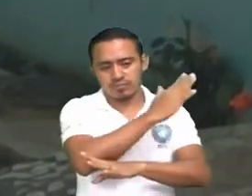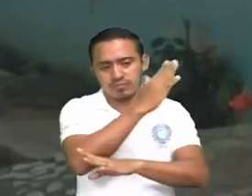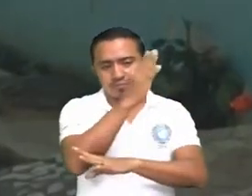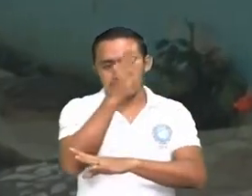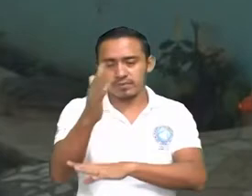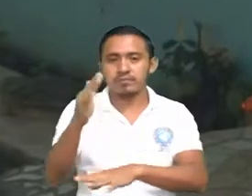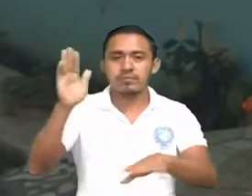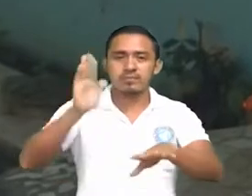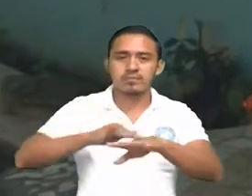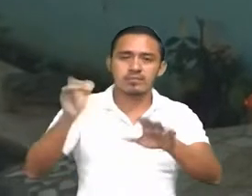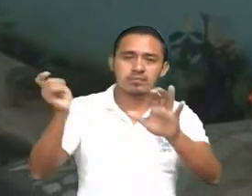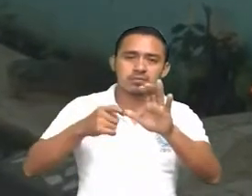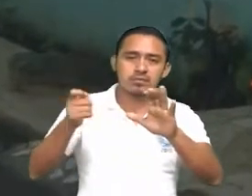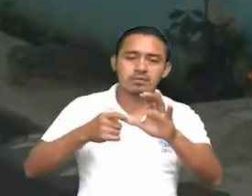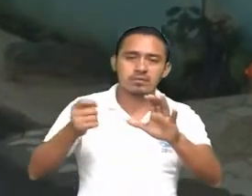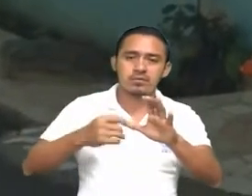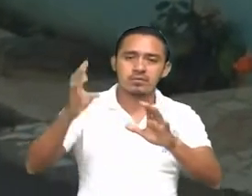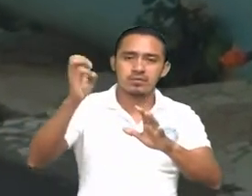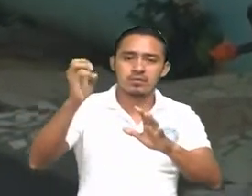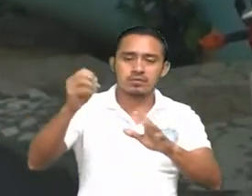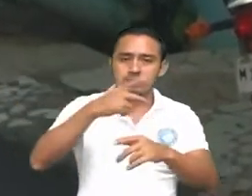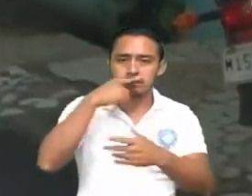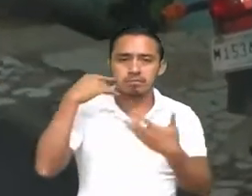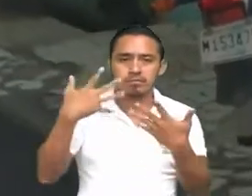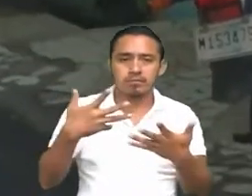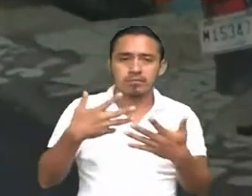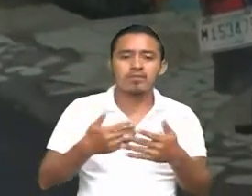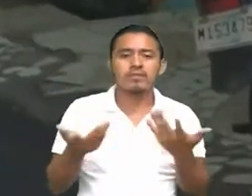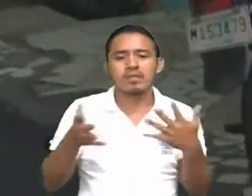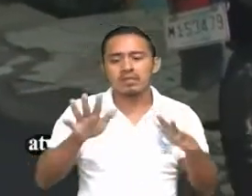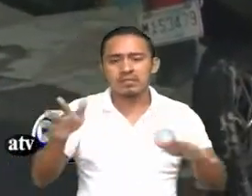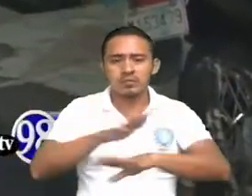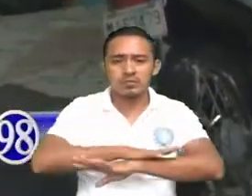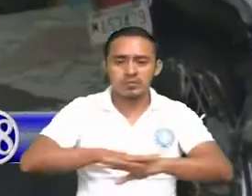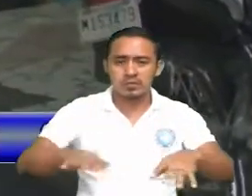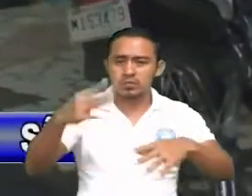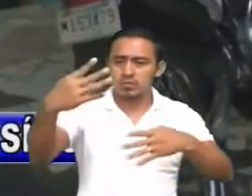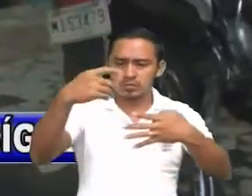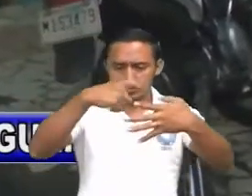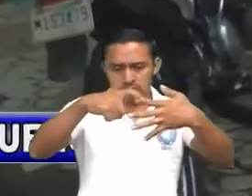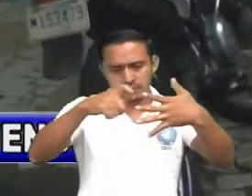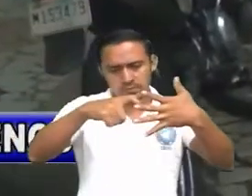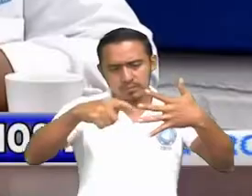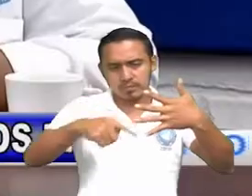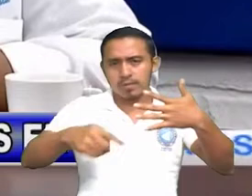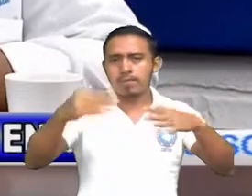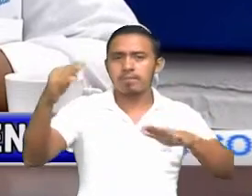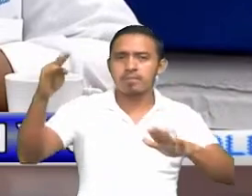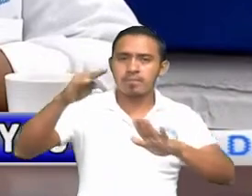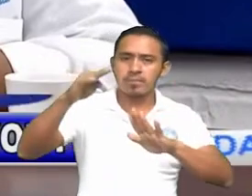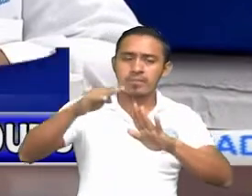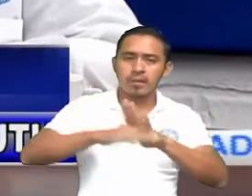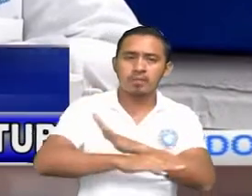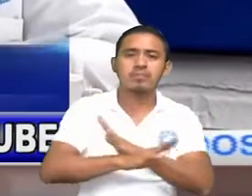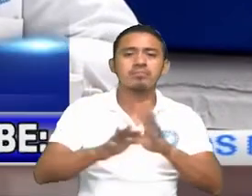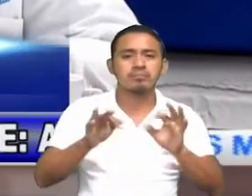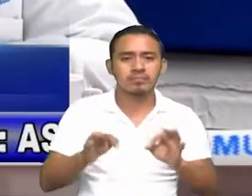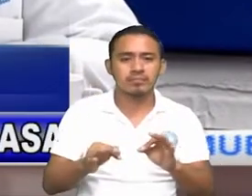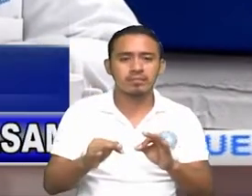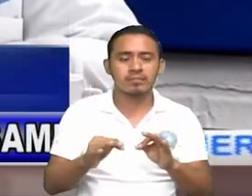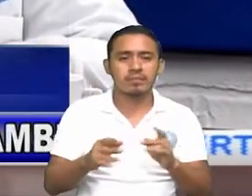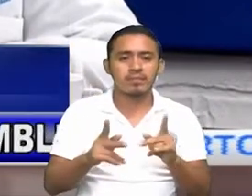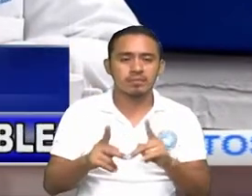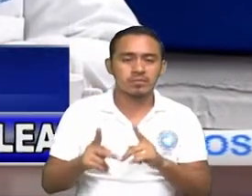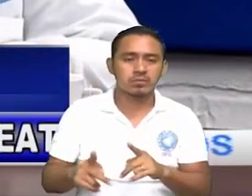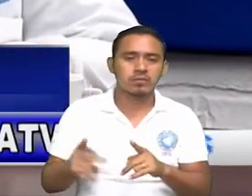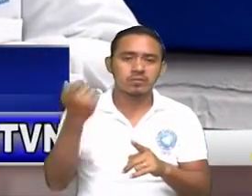de la alerta que se declaró el 30 de julio. Allá en las últimas 4 semanas se ha observado una tendencia a la contención de los casos de